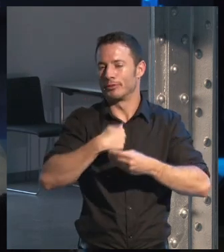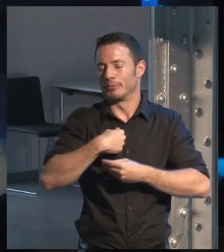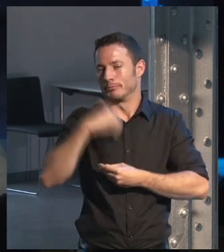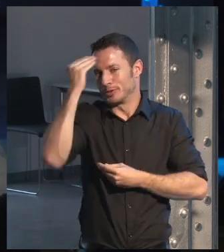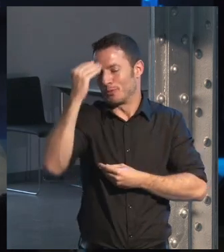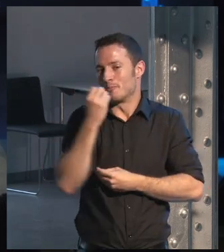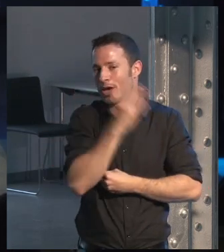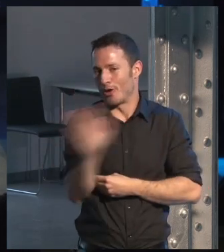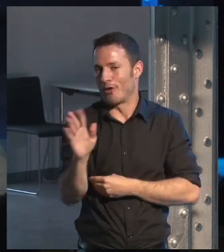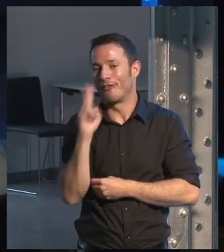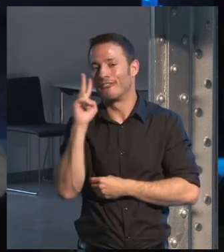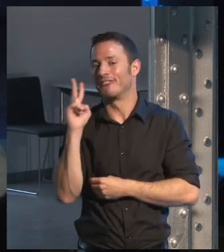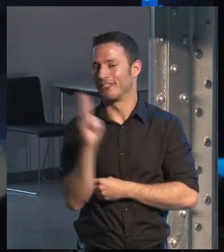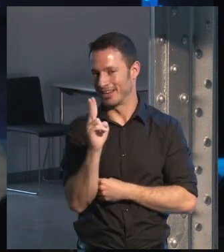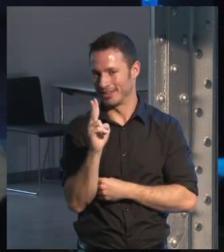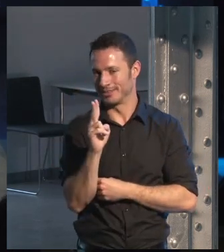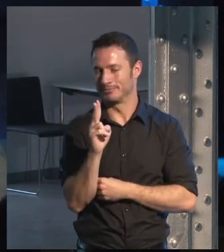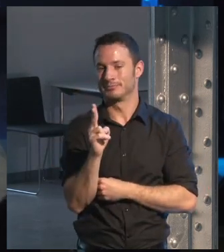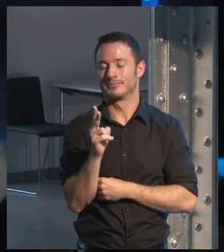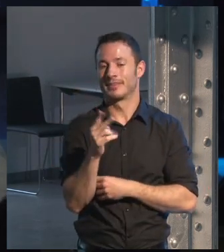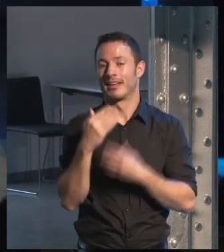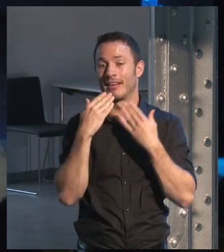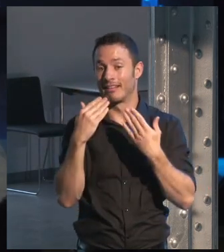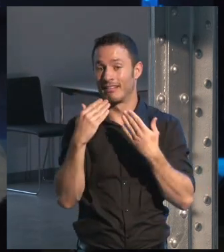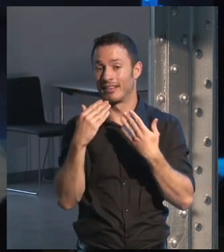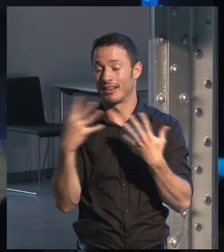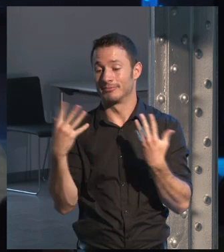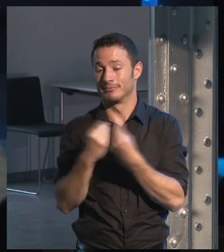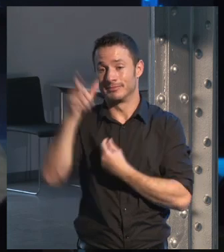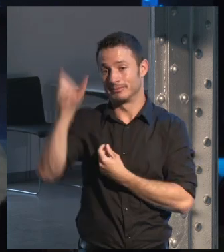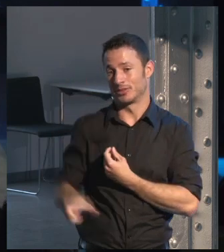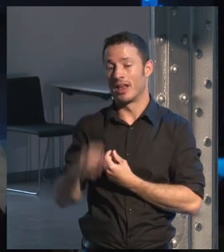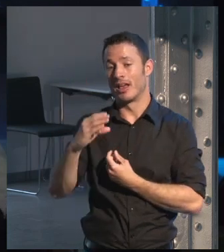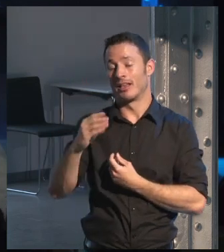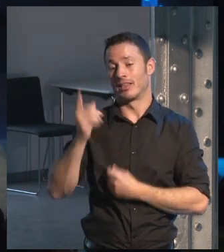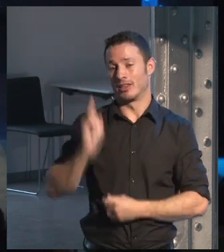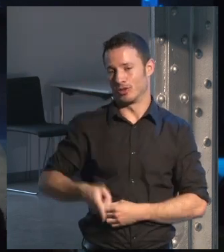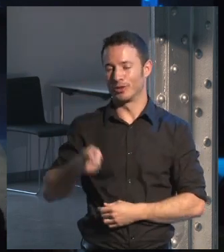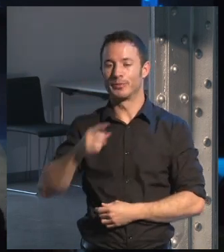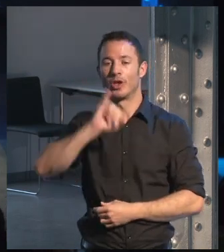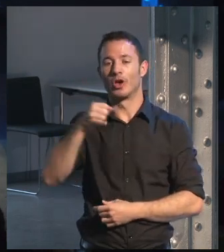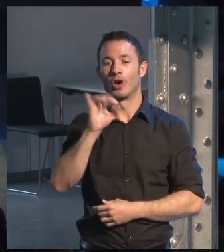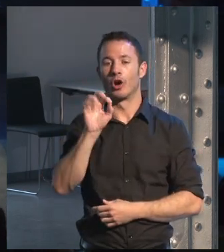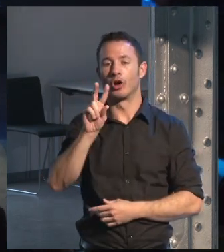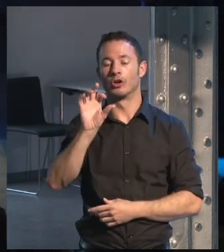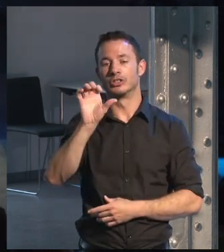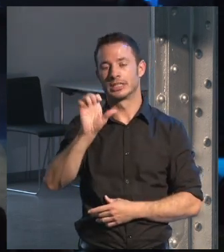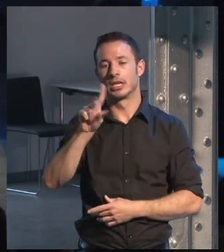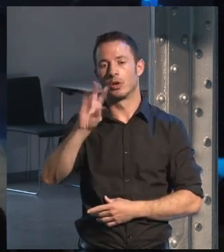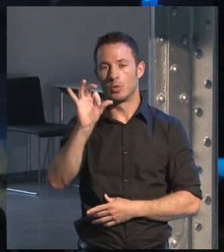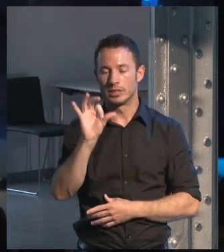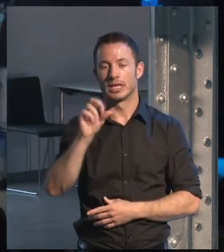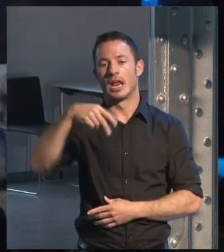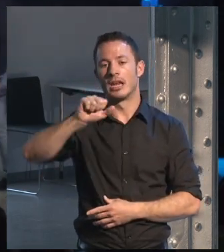mano del CEO de esta compañía, que es José Luis Navarro. Muchísimas gracias, José Luis, por venir a contarnos vuestro